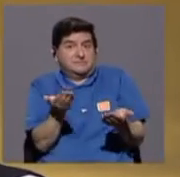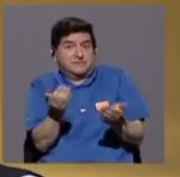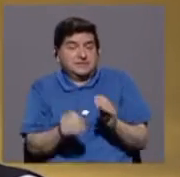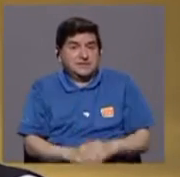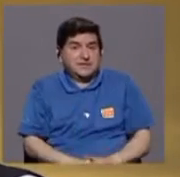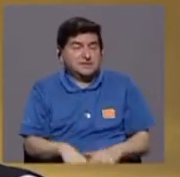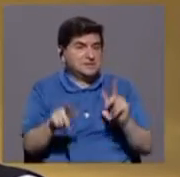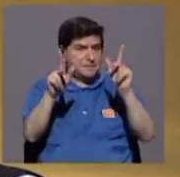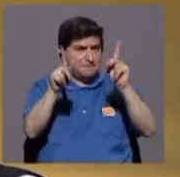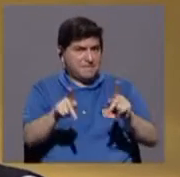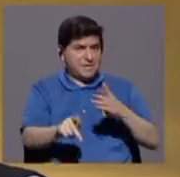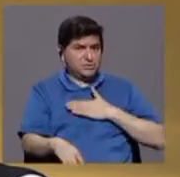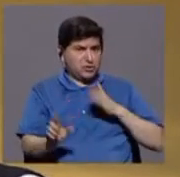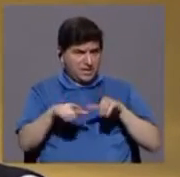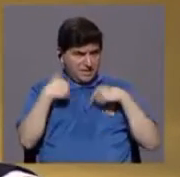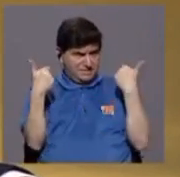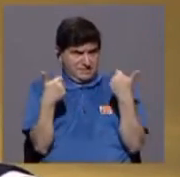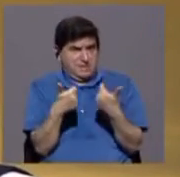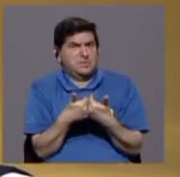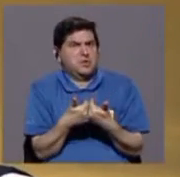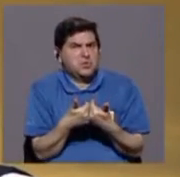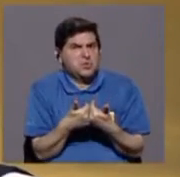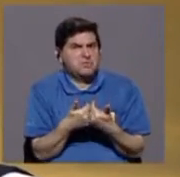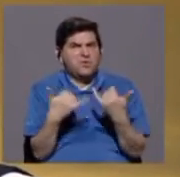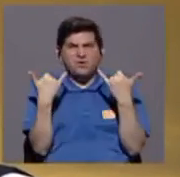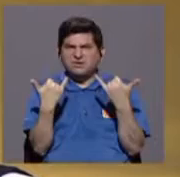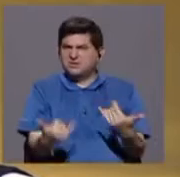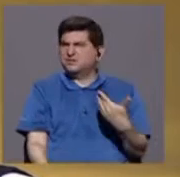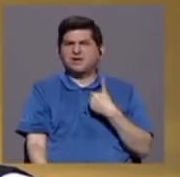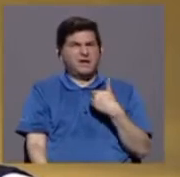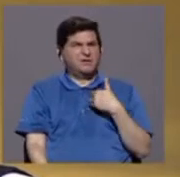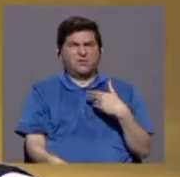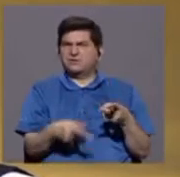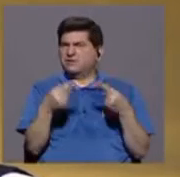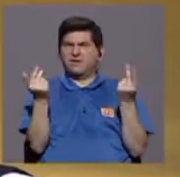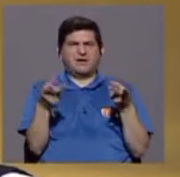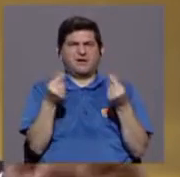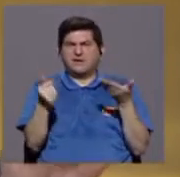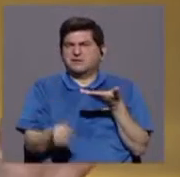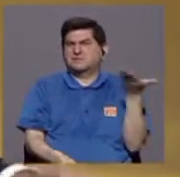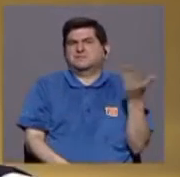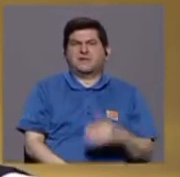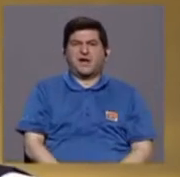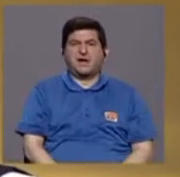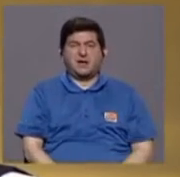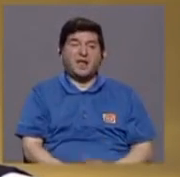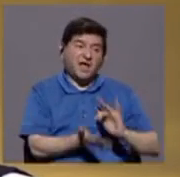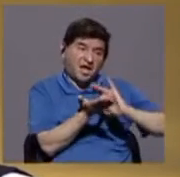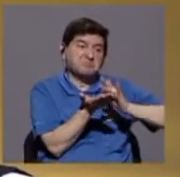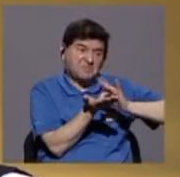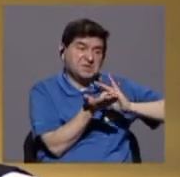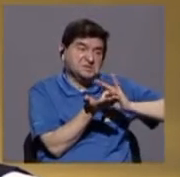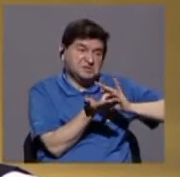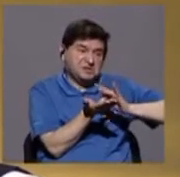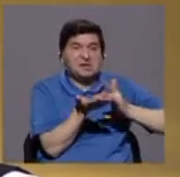pues la gente de mi grupo de edad más o menos ya no tienen que gastar, porque ya, excepto en medicamentos,